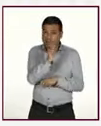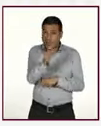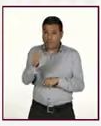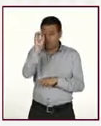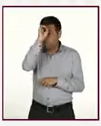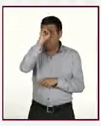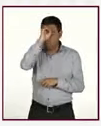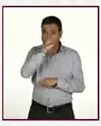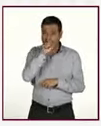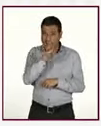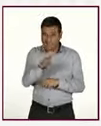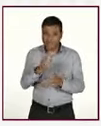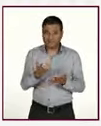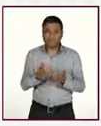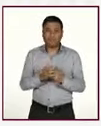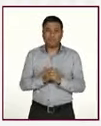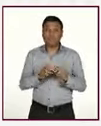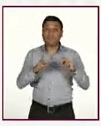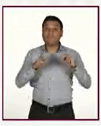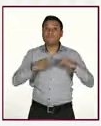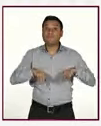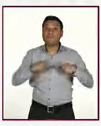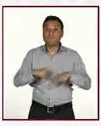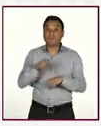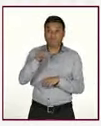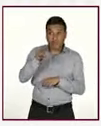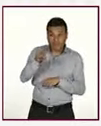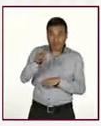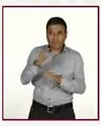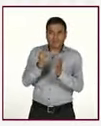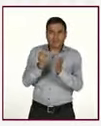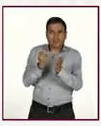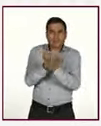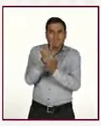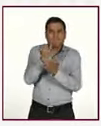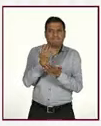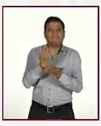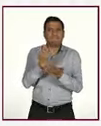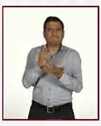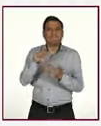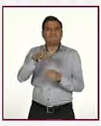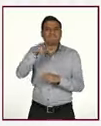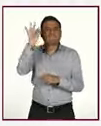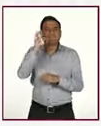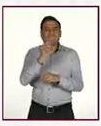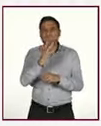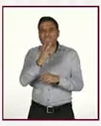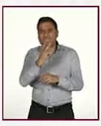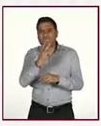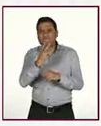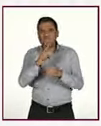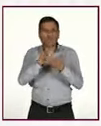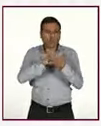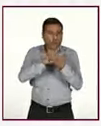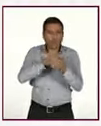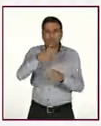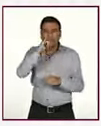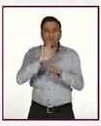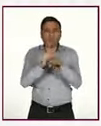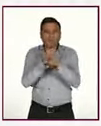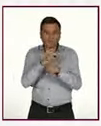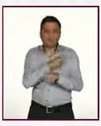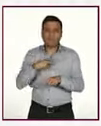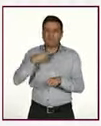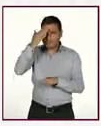entender que esta persona está tomando una decisión, tenemos que ver por qué momento lo está pasando. Y por eso la información sobre el cuidado de la salud